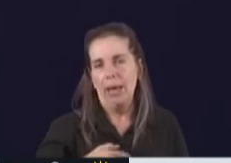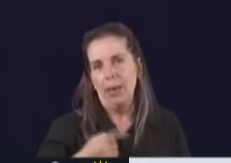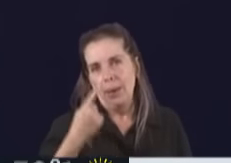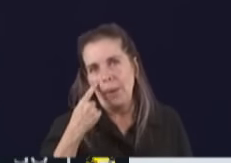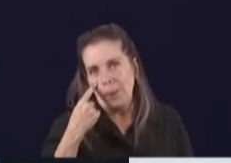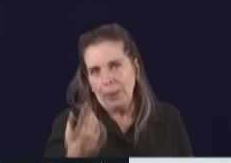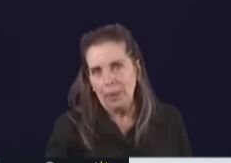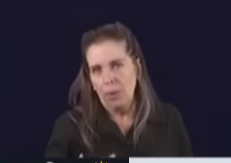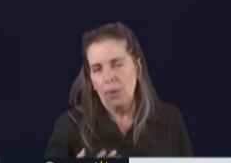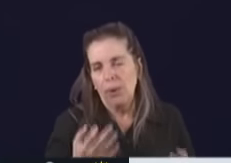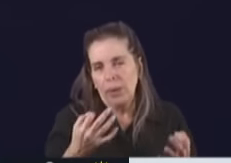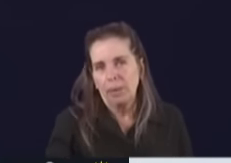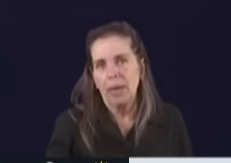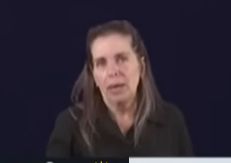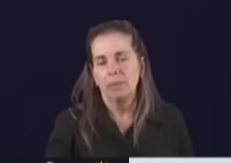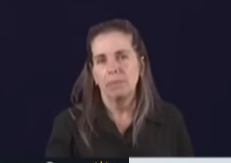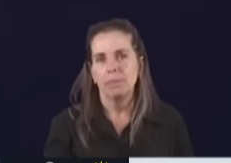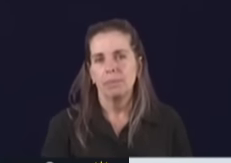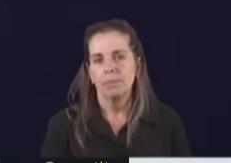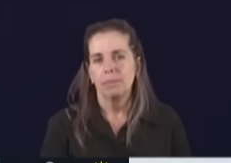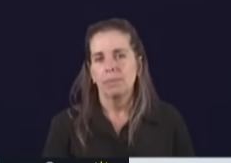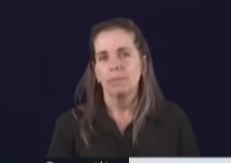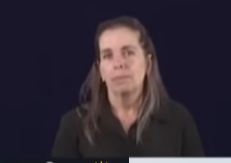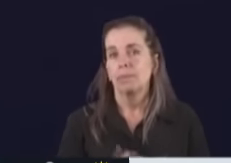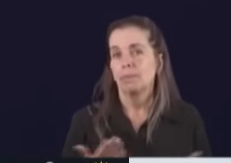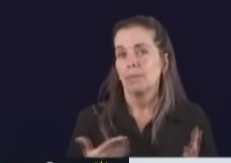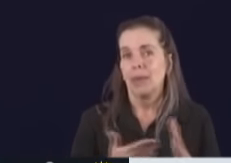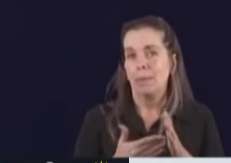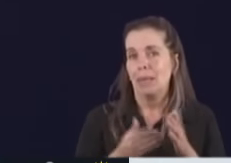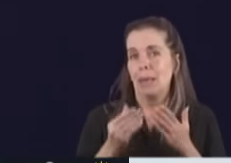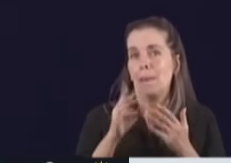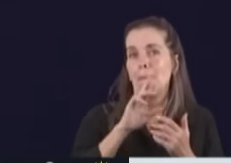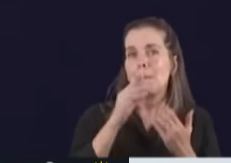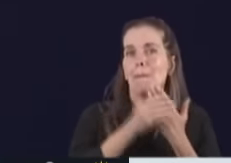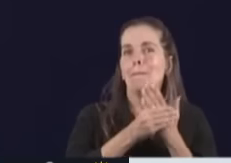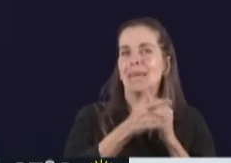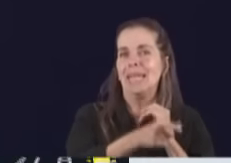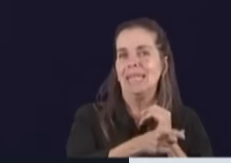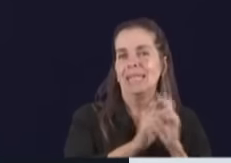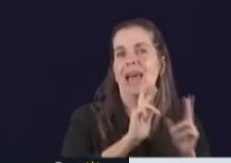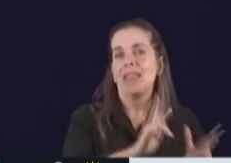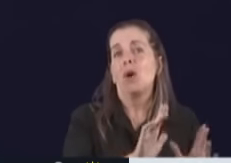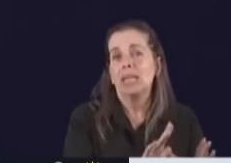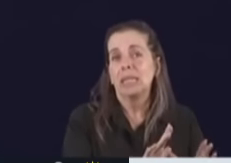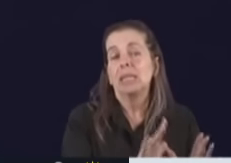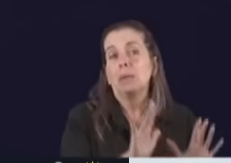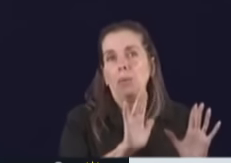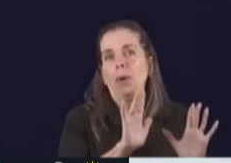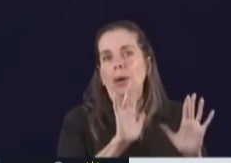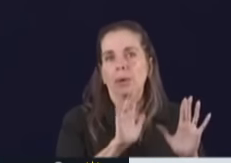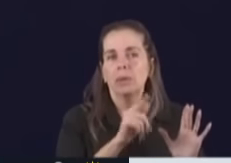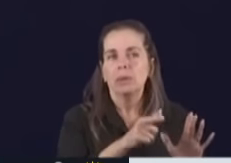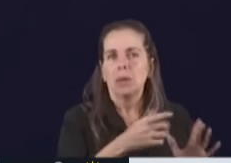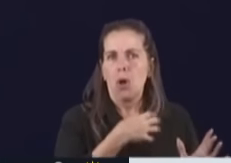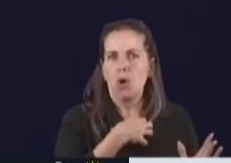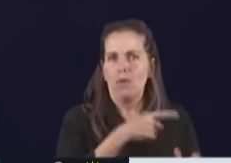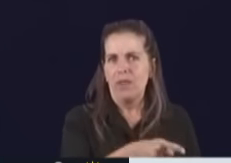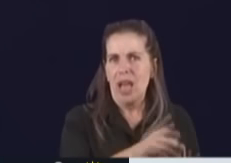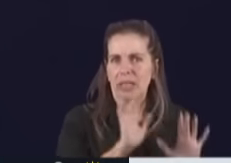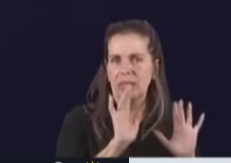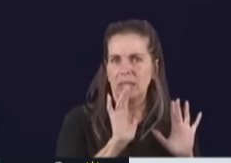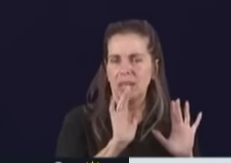Si lo que diga la ministra Monteoliva efectivamente es así. Así que si ella confía en